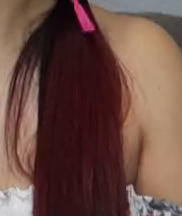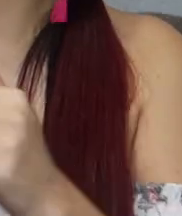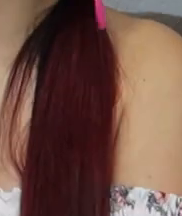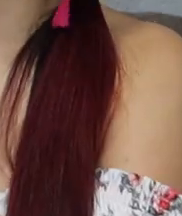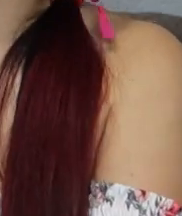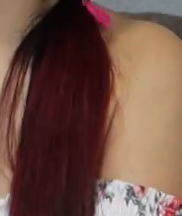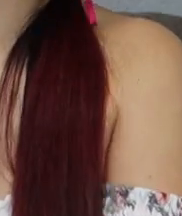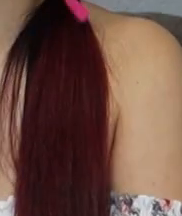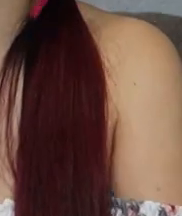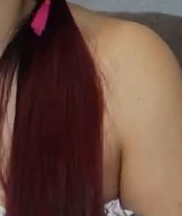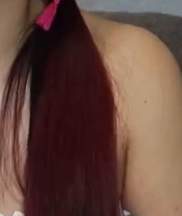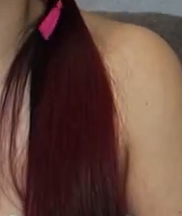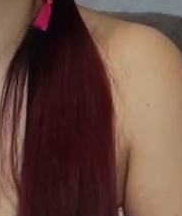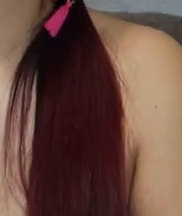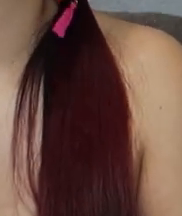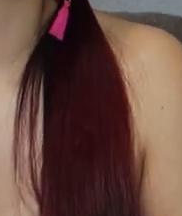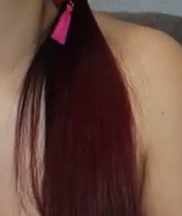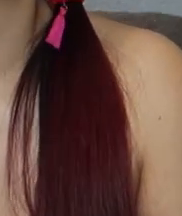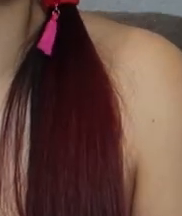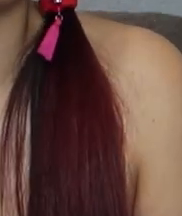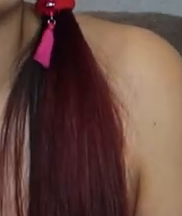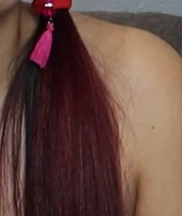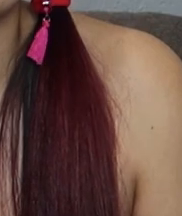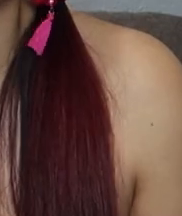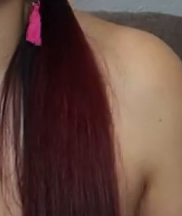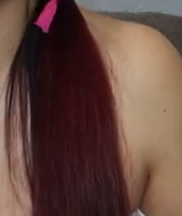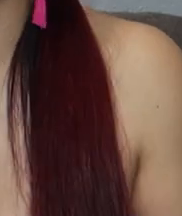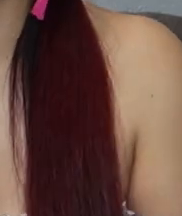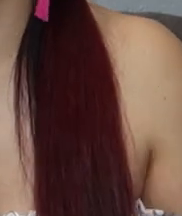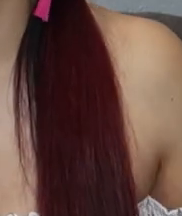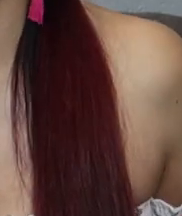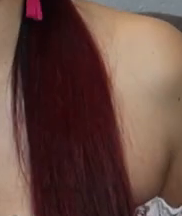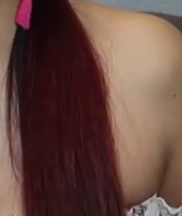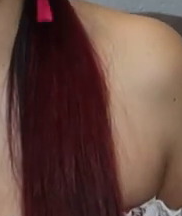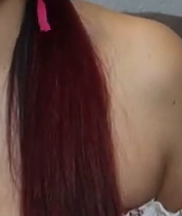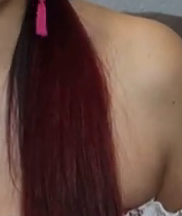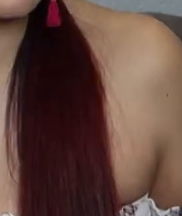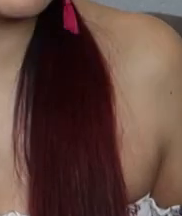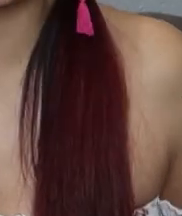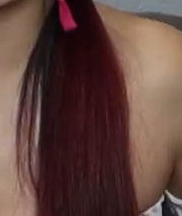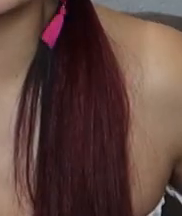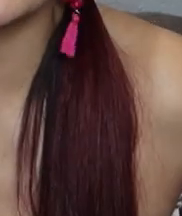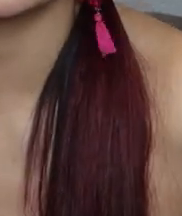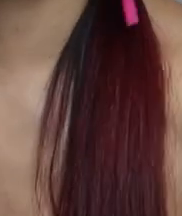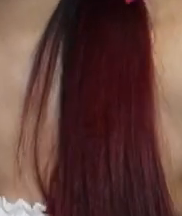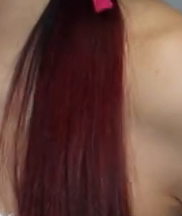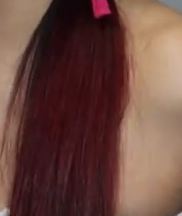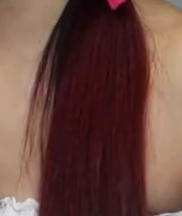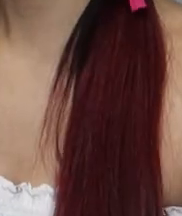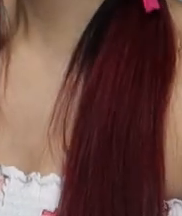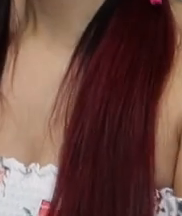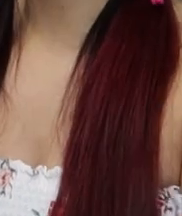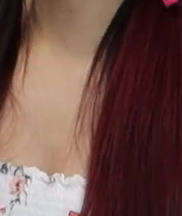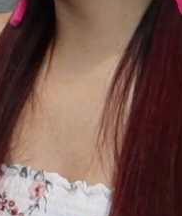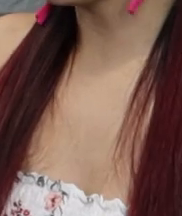Pero antes, denle un like a este video, suscríbanse a mi canal y activen la campanita, porque entonces, mi hijo, si ustedes no me apoyan, ¿quién?